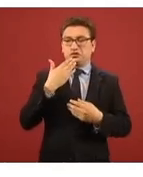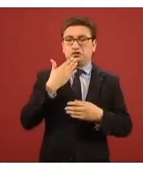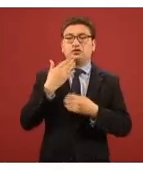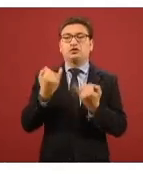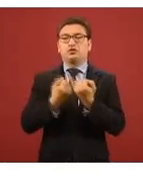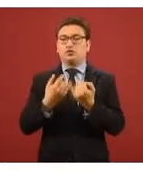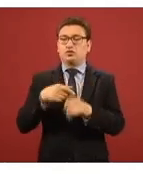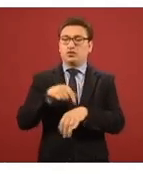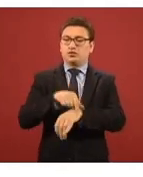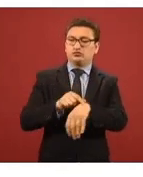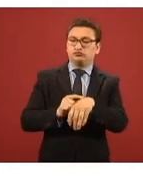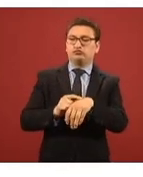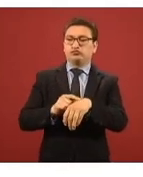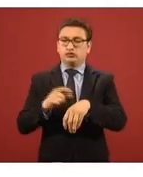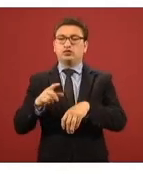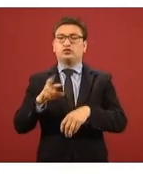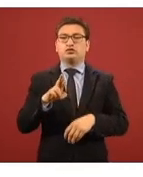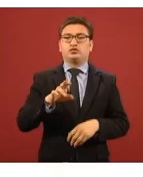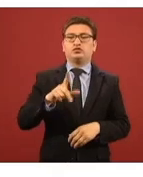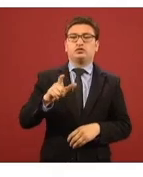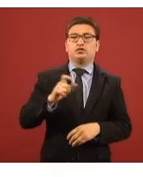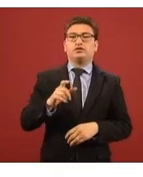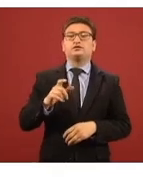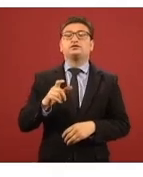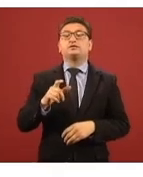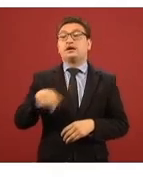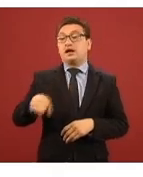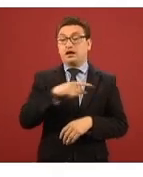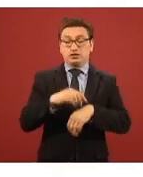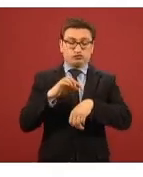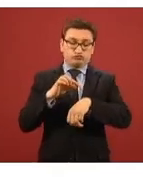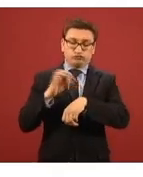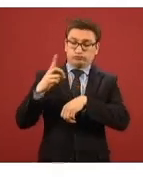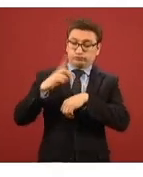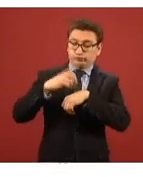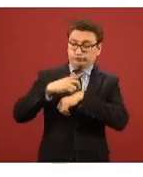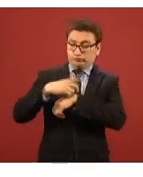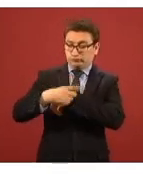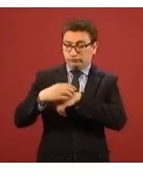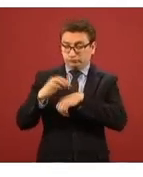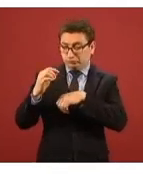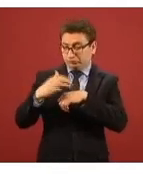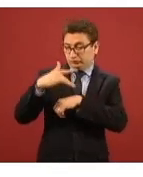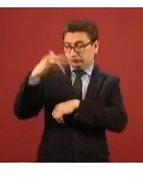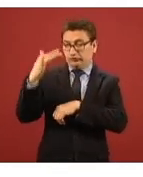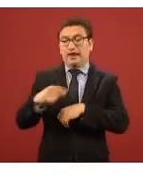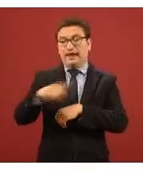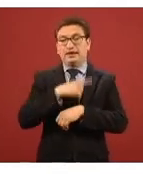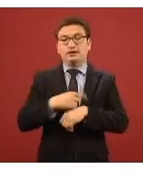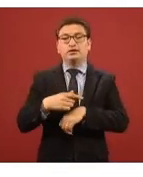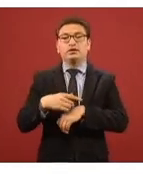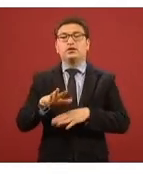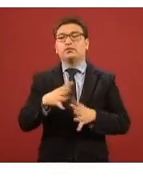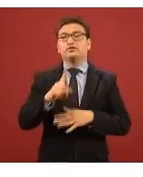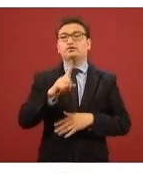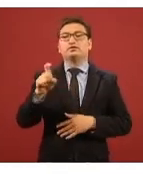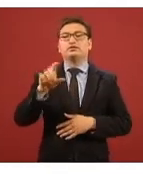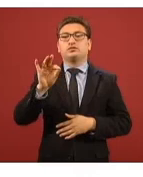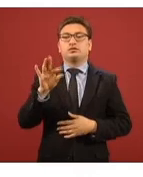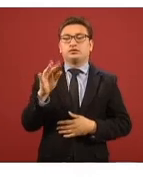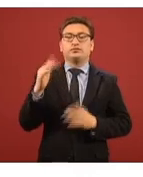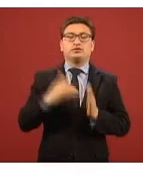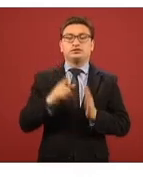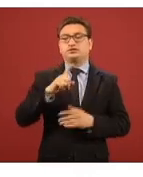rolex de gama alta estos con incrustaciones de diamantes estos relojes rolex en promedio andaban 140 mil